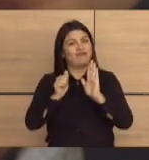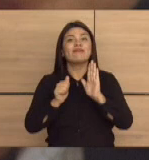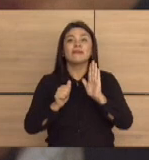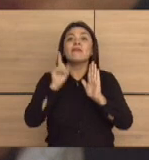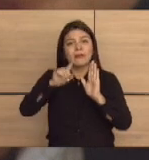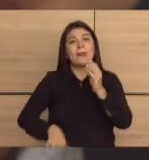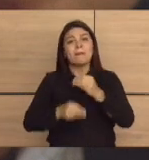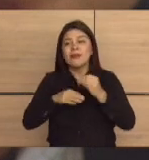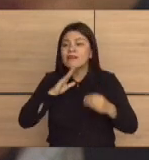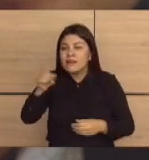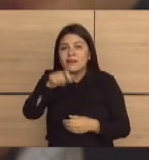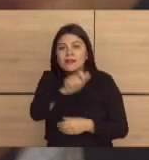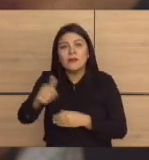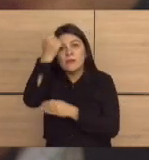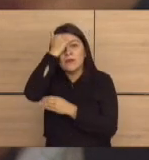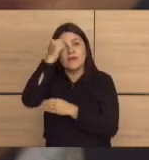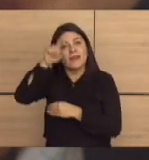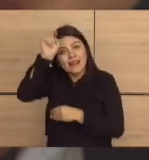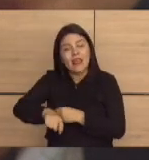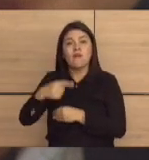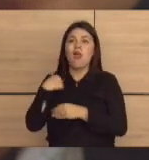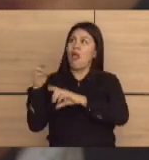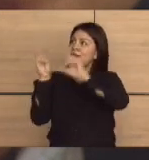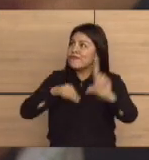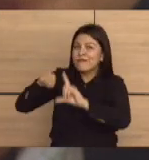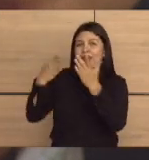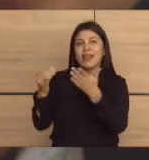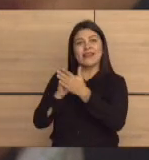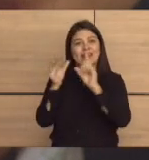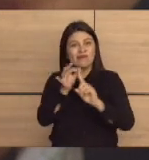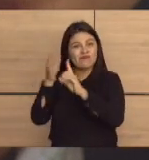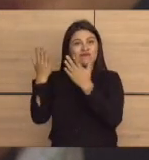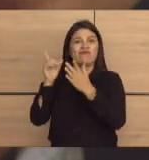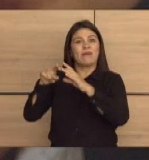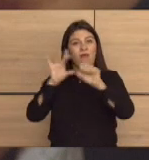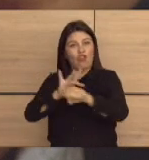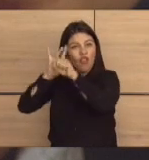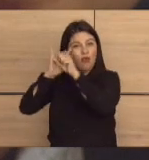para los docentes el acceso a maestrías, especializaciones